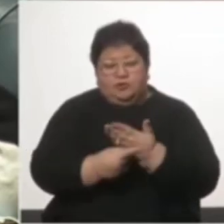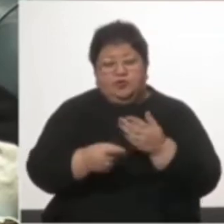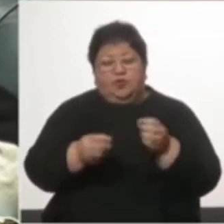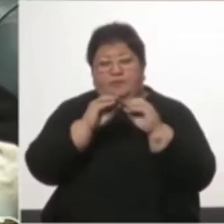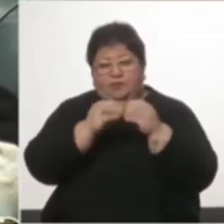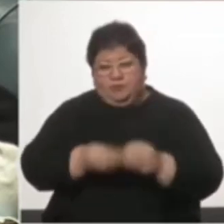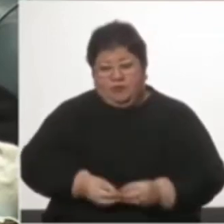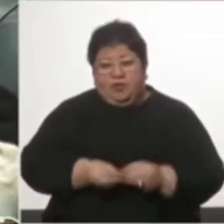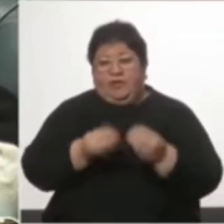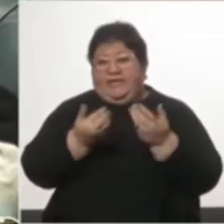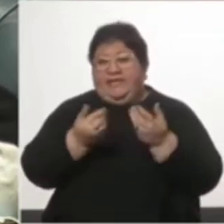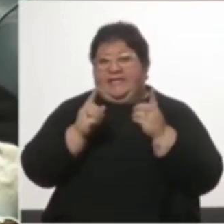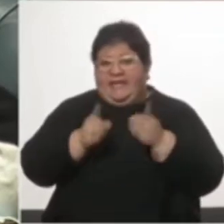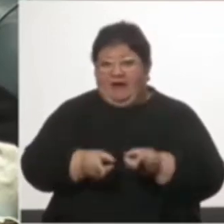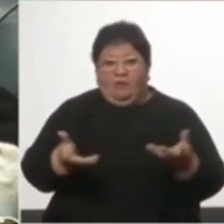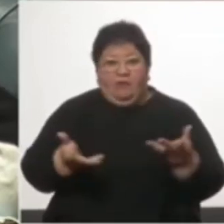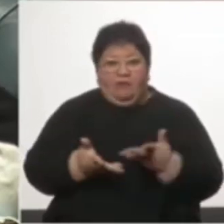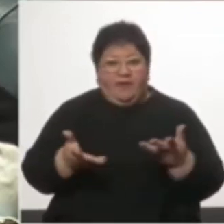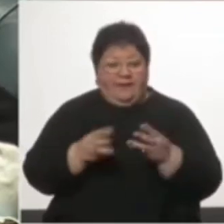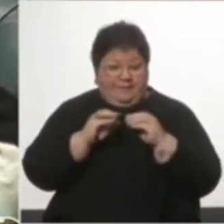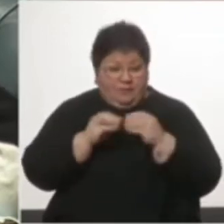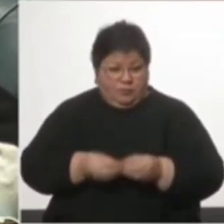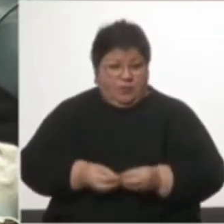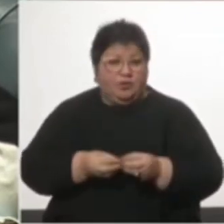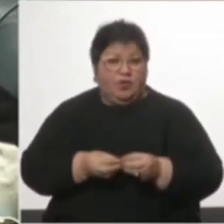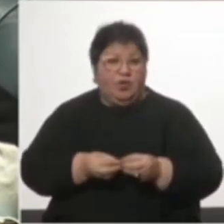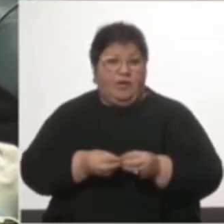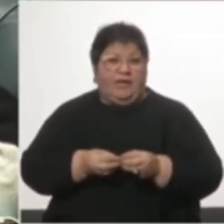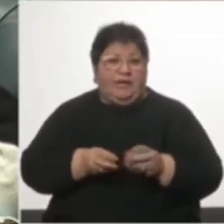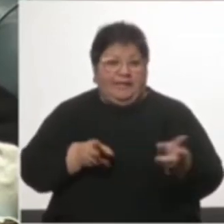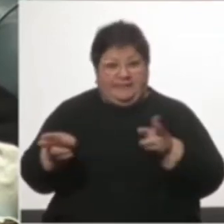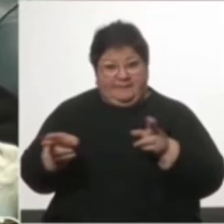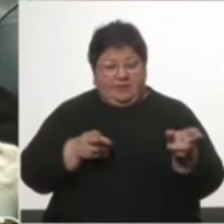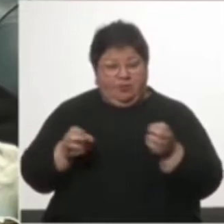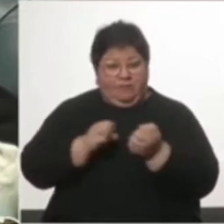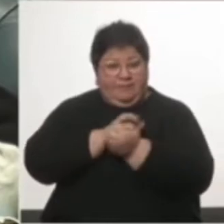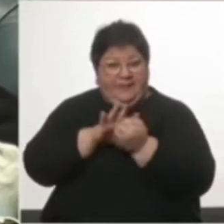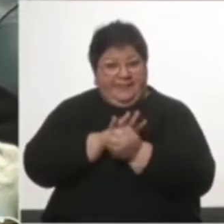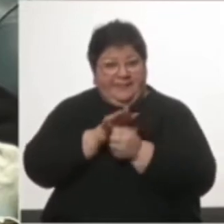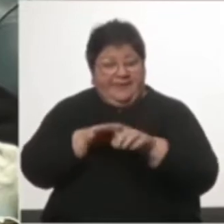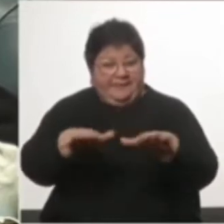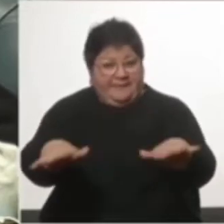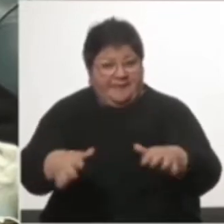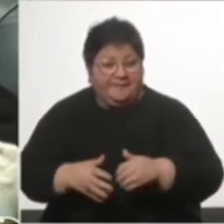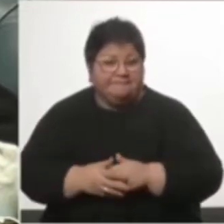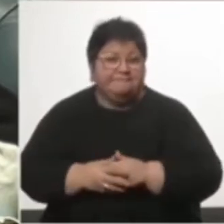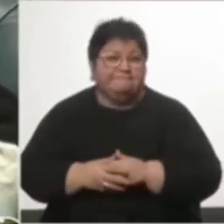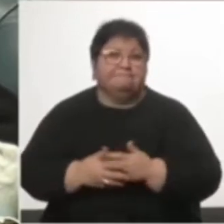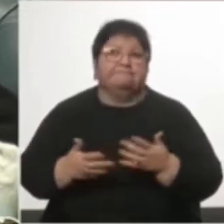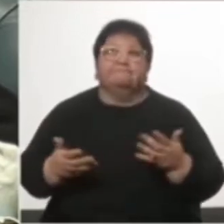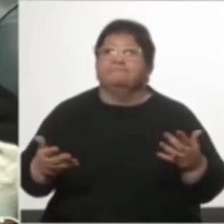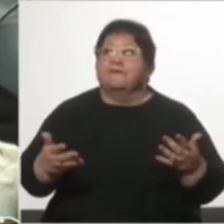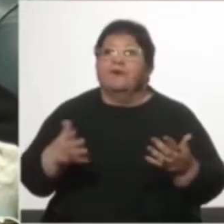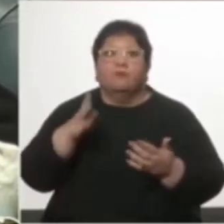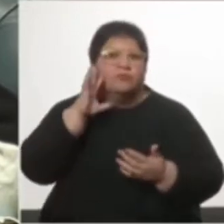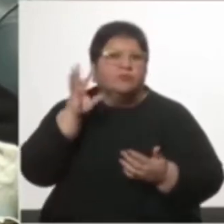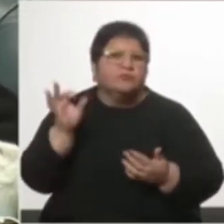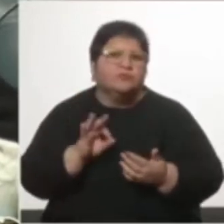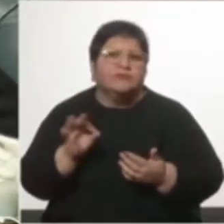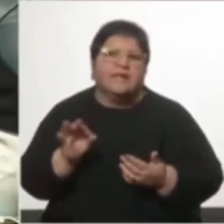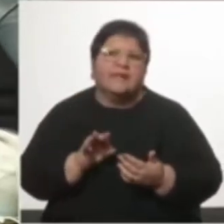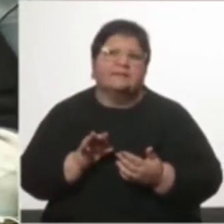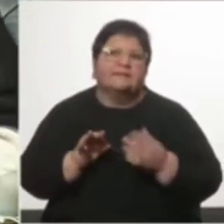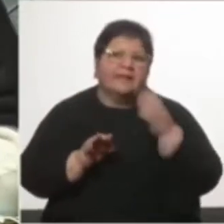de cuentas de este periodo de pandemia. Que bien podría transformarse en una oportunidad para